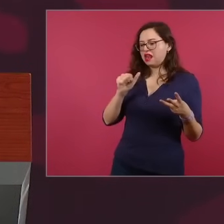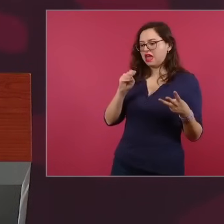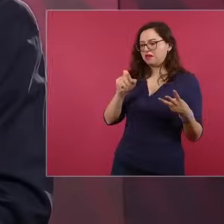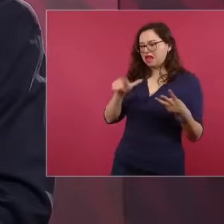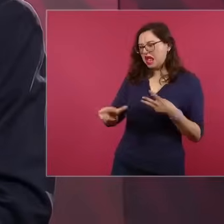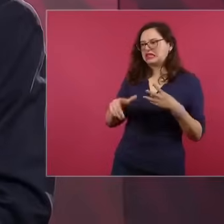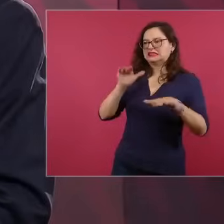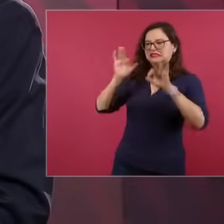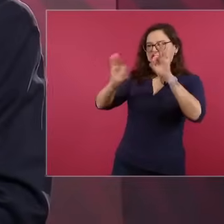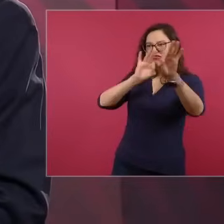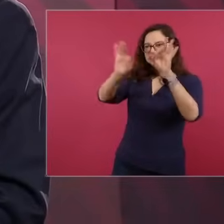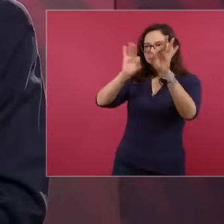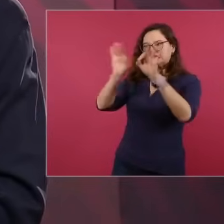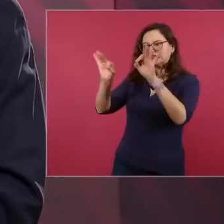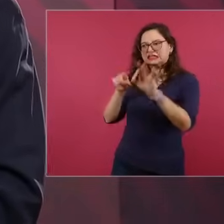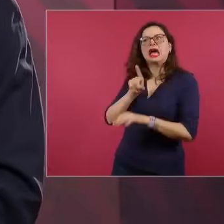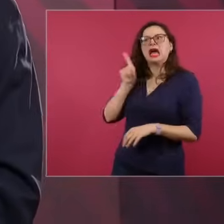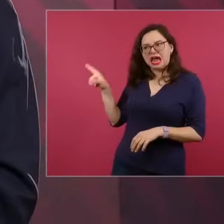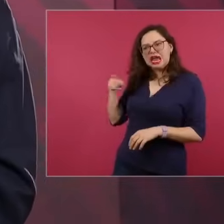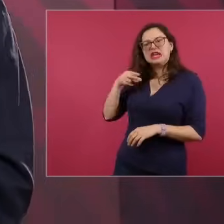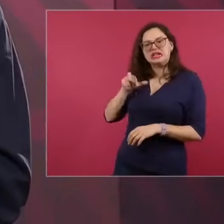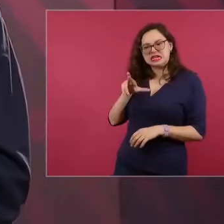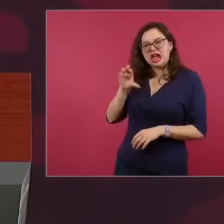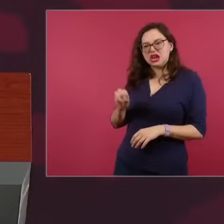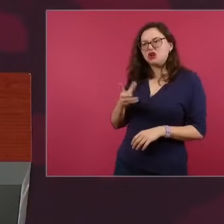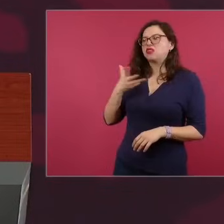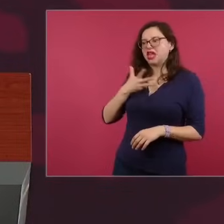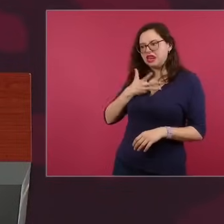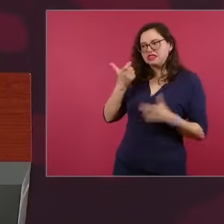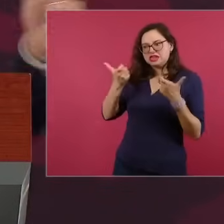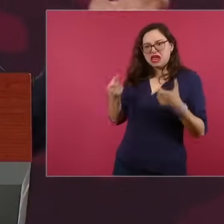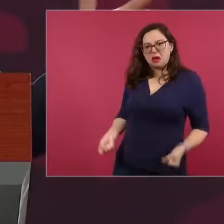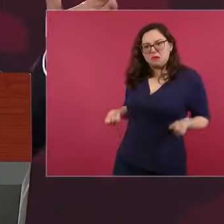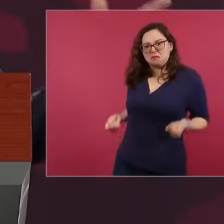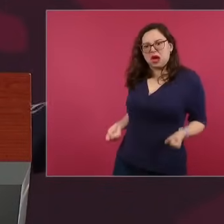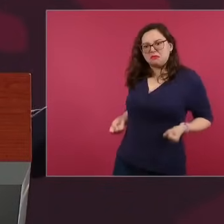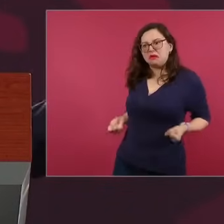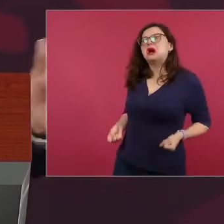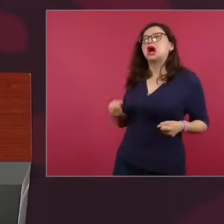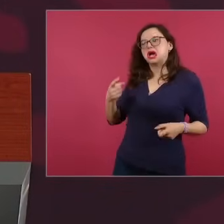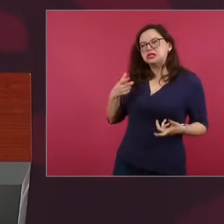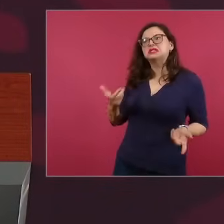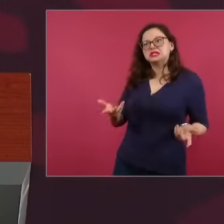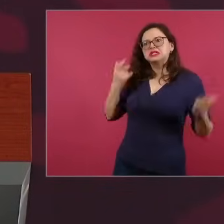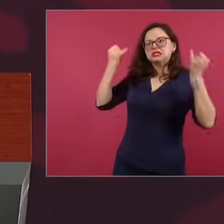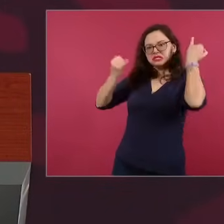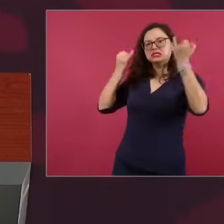y decir que me dieron unas maletas de dinero, ¿sí? Nunca prueban nada.